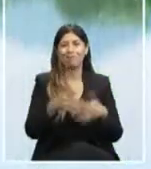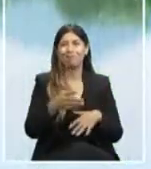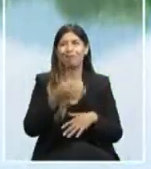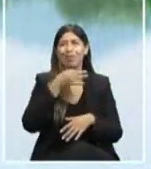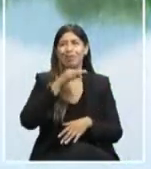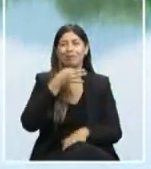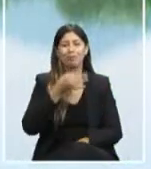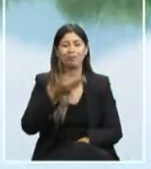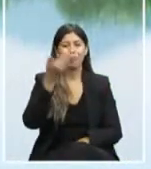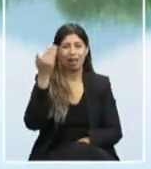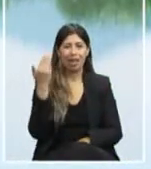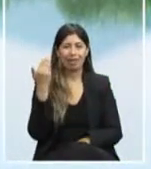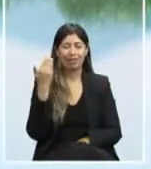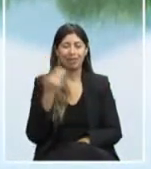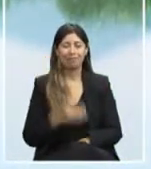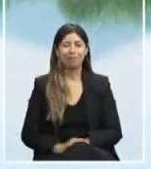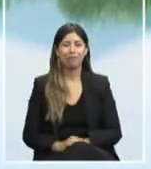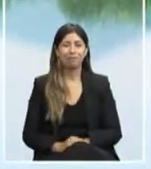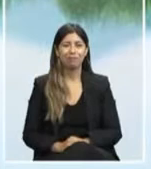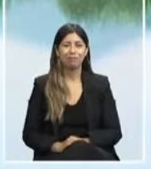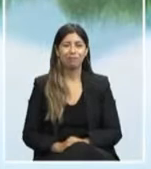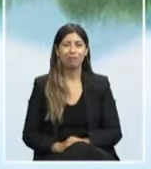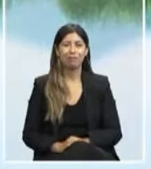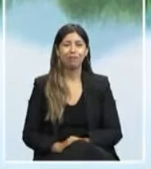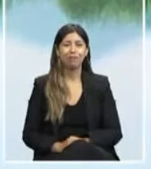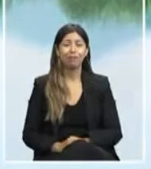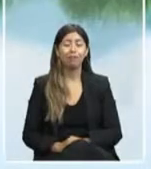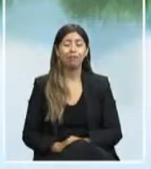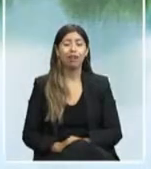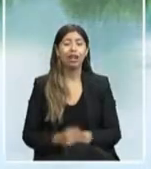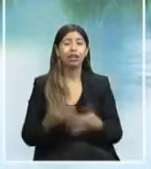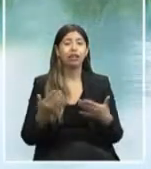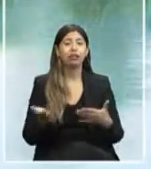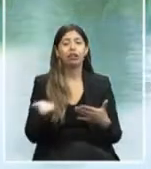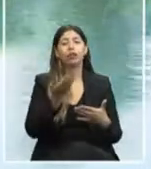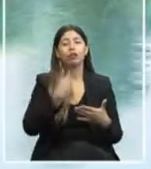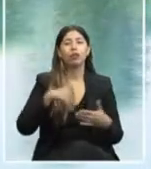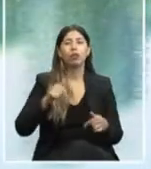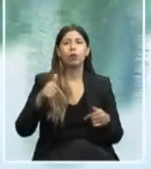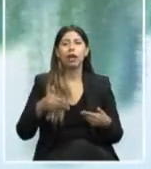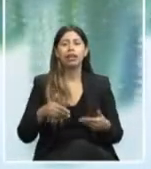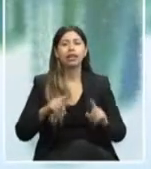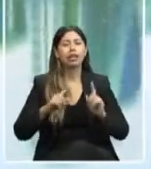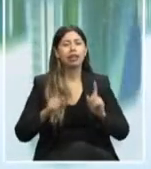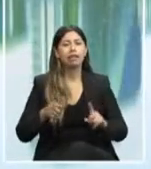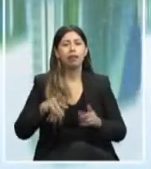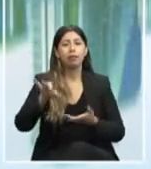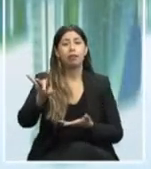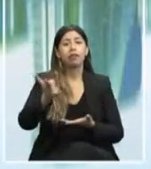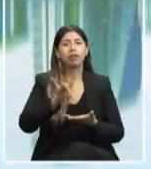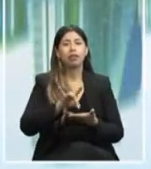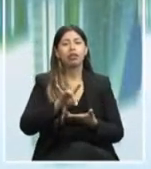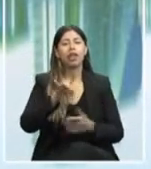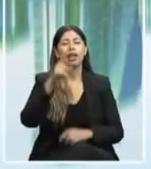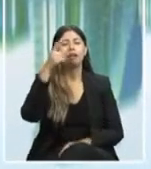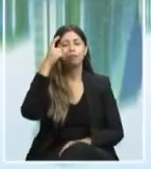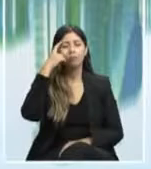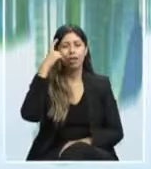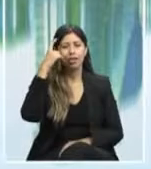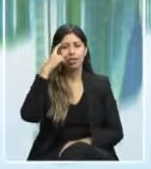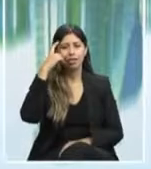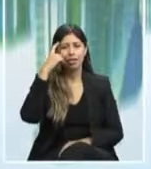hablando en la charla pasada. Entonces, nosotros desde acá tenemos que invitar a pensar